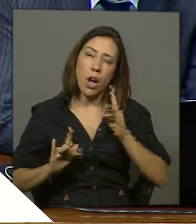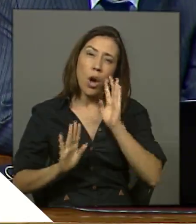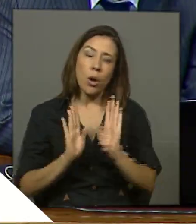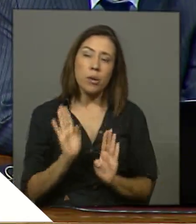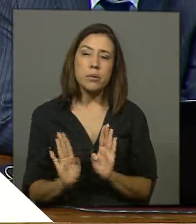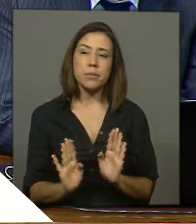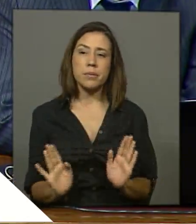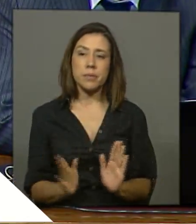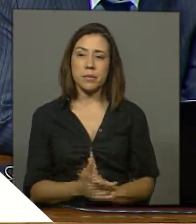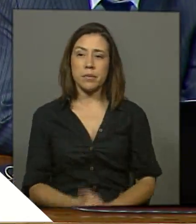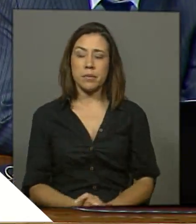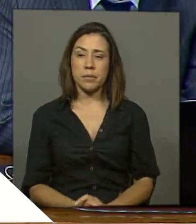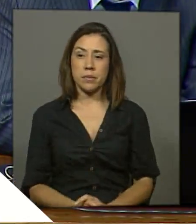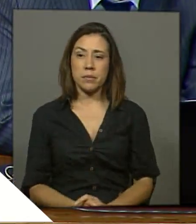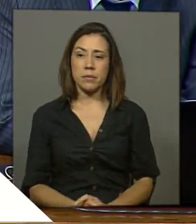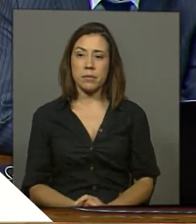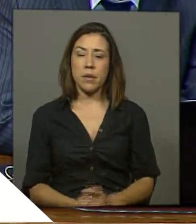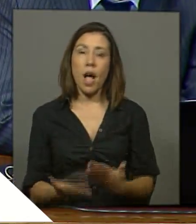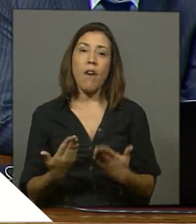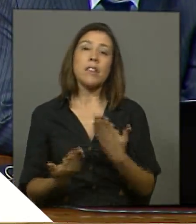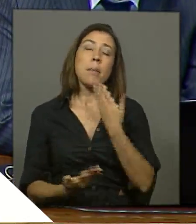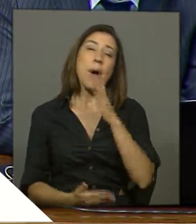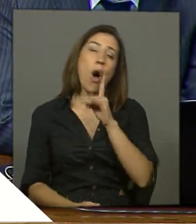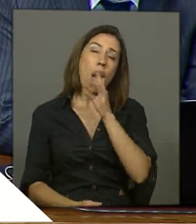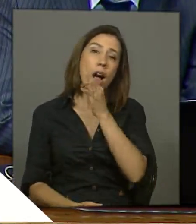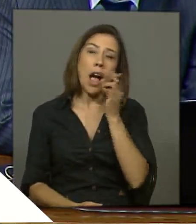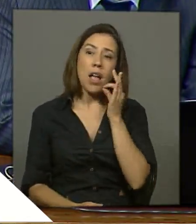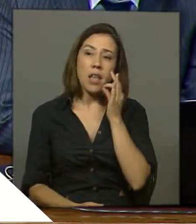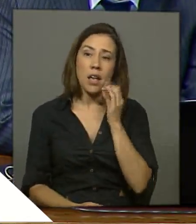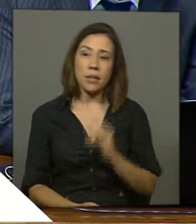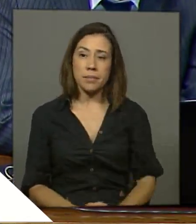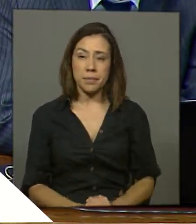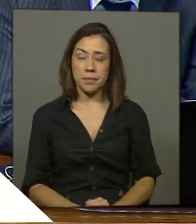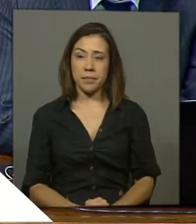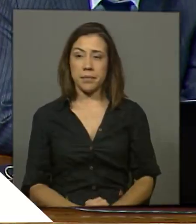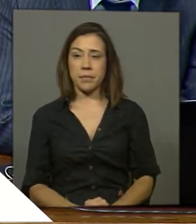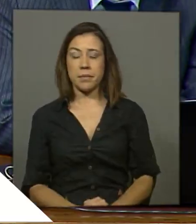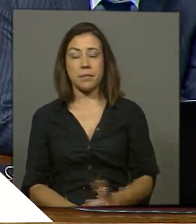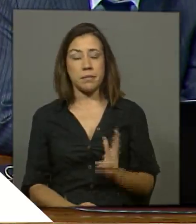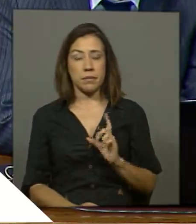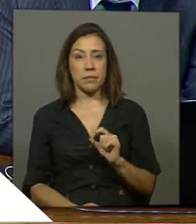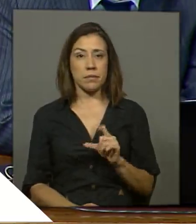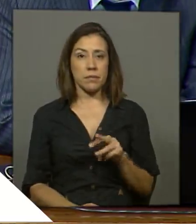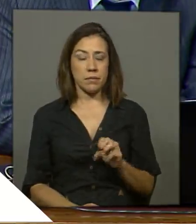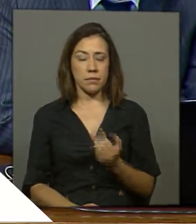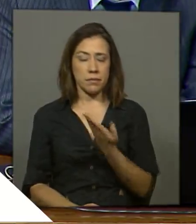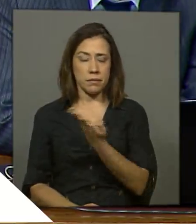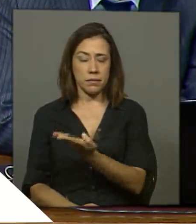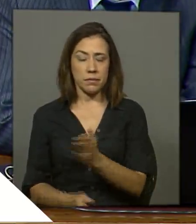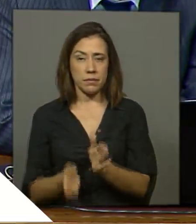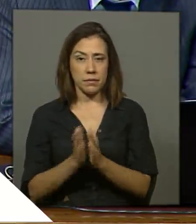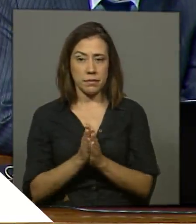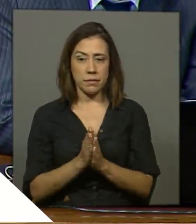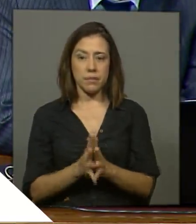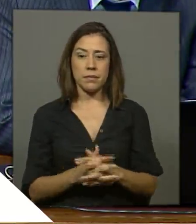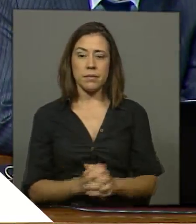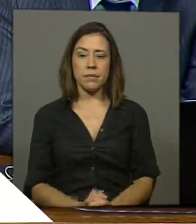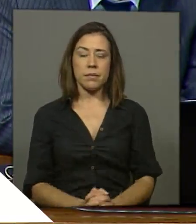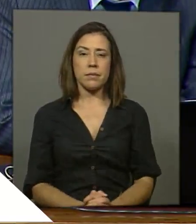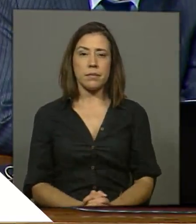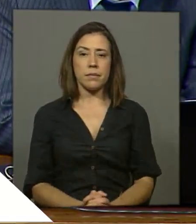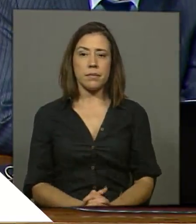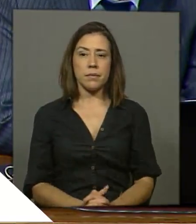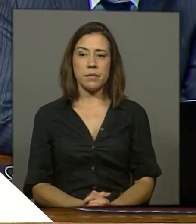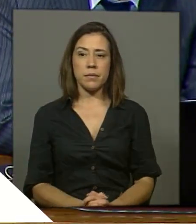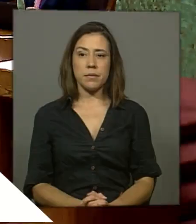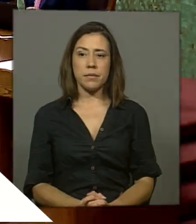prudencia de pronto callar hace mejor que otras cosas Sr coloma por favor diputado Le ofrezco la